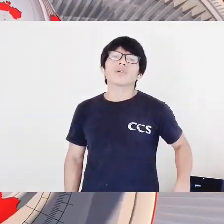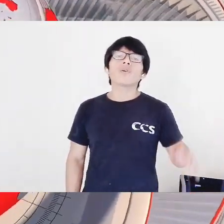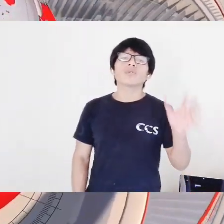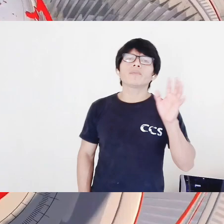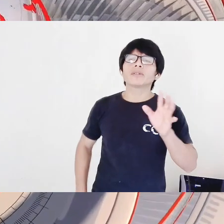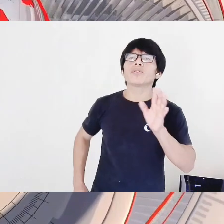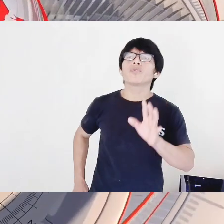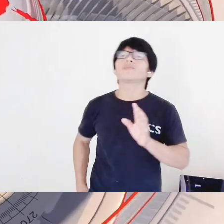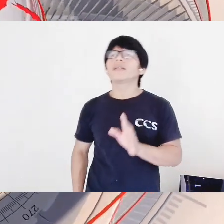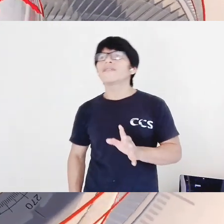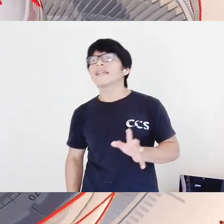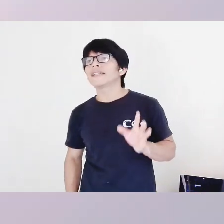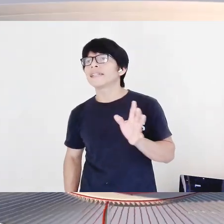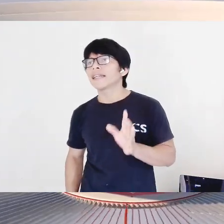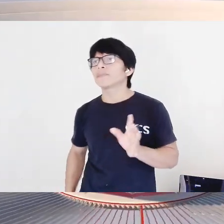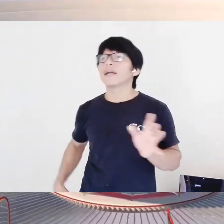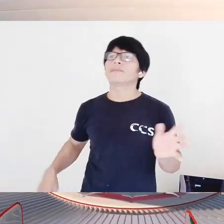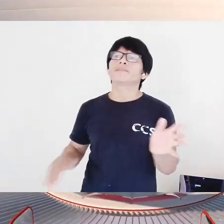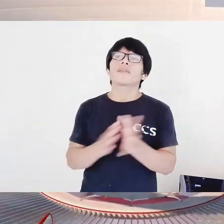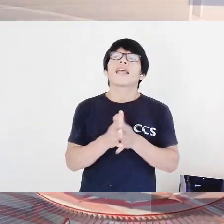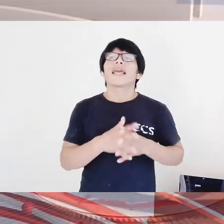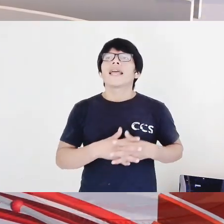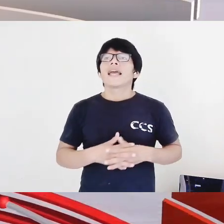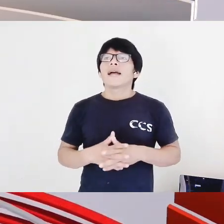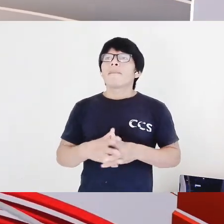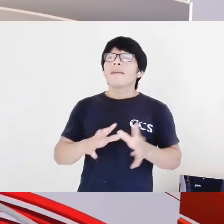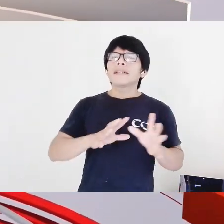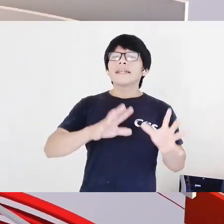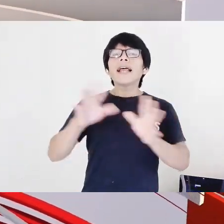a conocer. 8 de marzo del 2023.